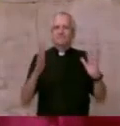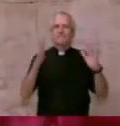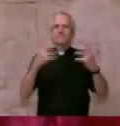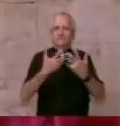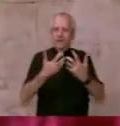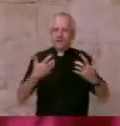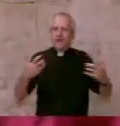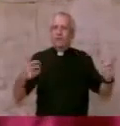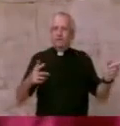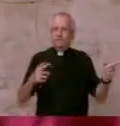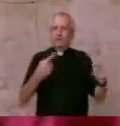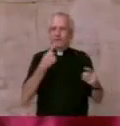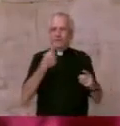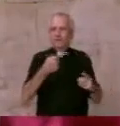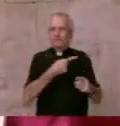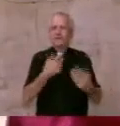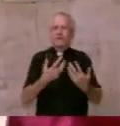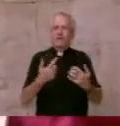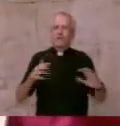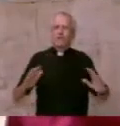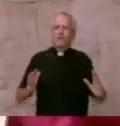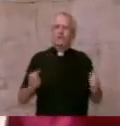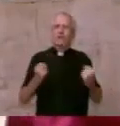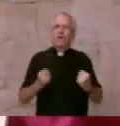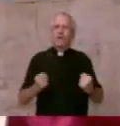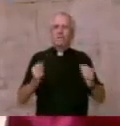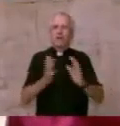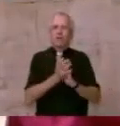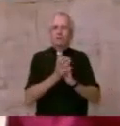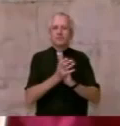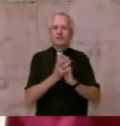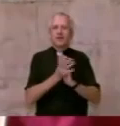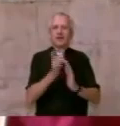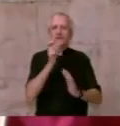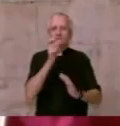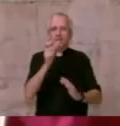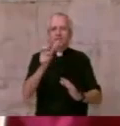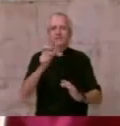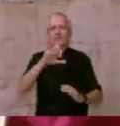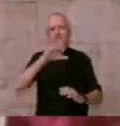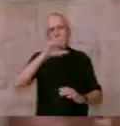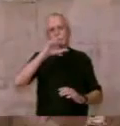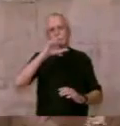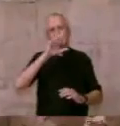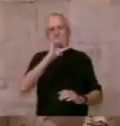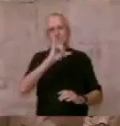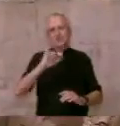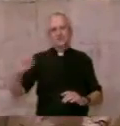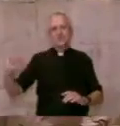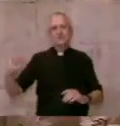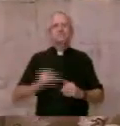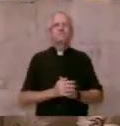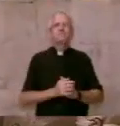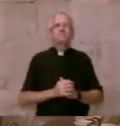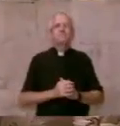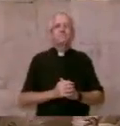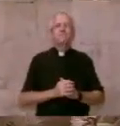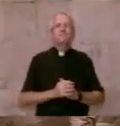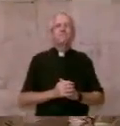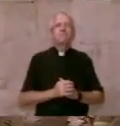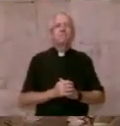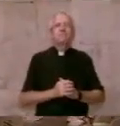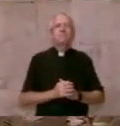un largo y fuerte aplauso a las palabras de Monseñor, del Obispo